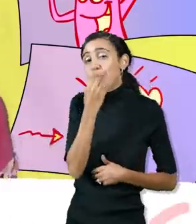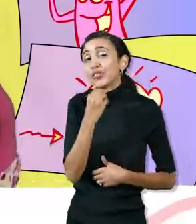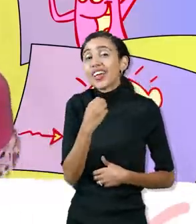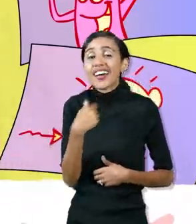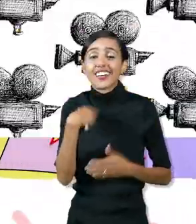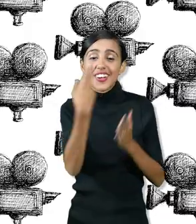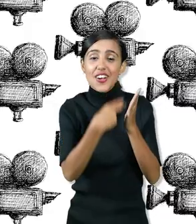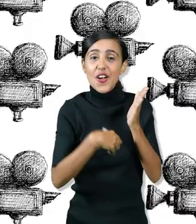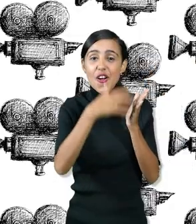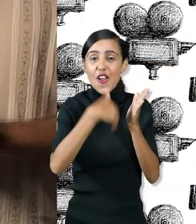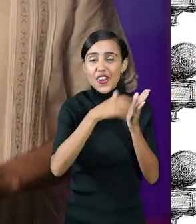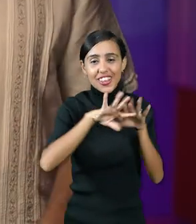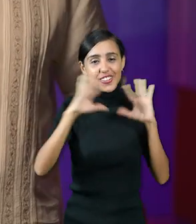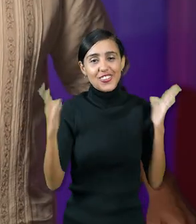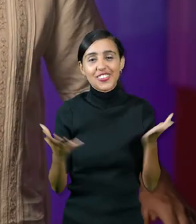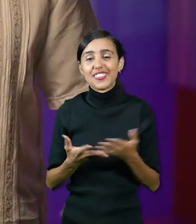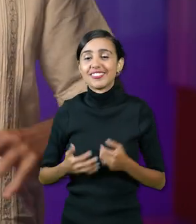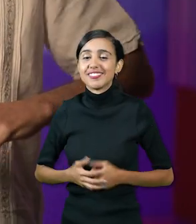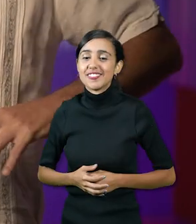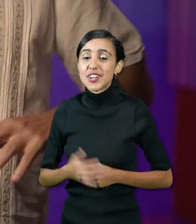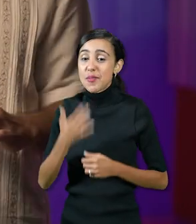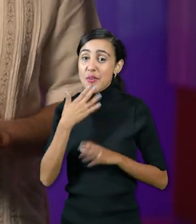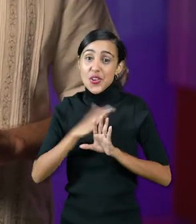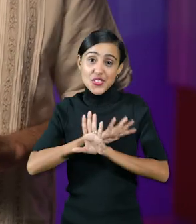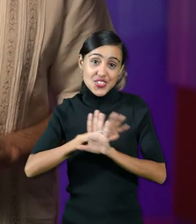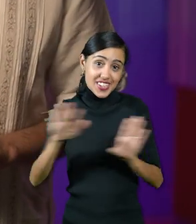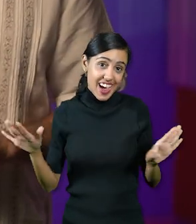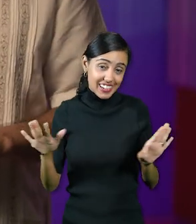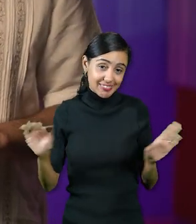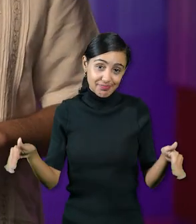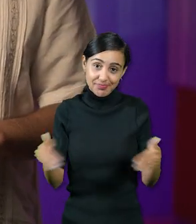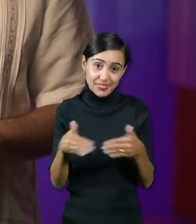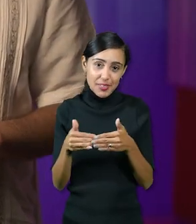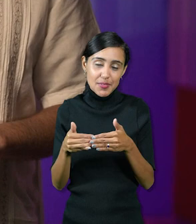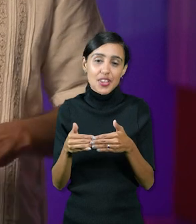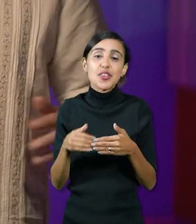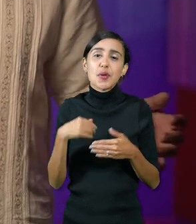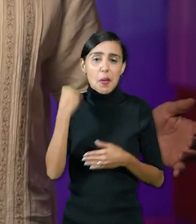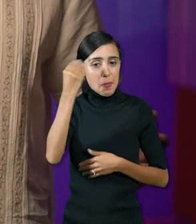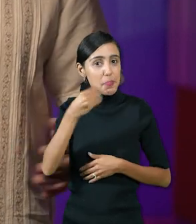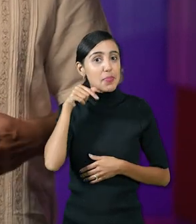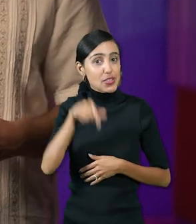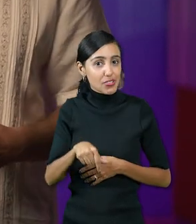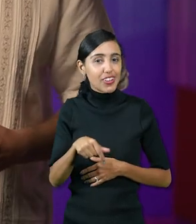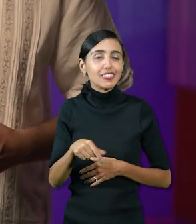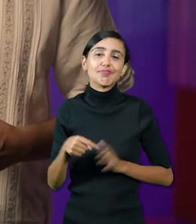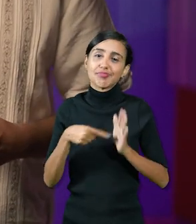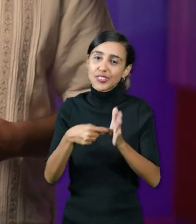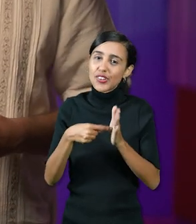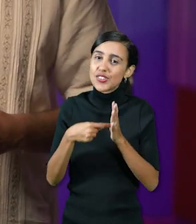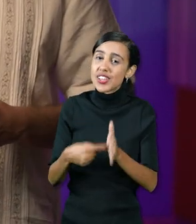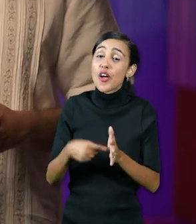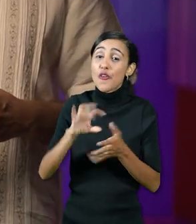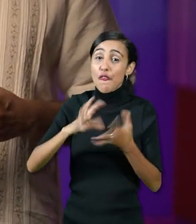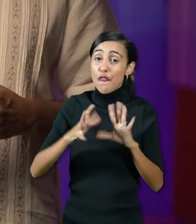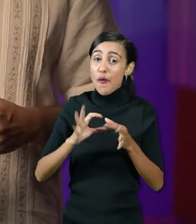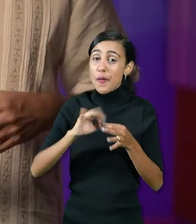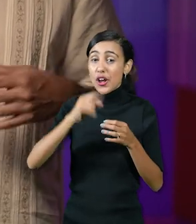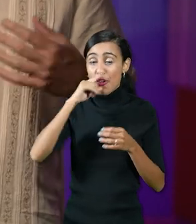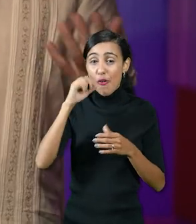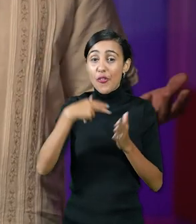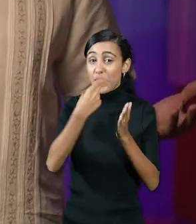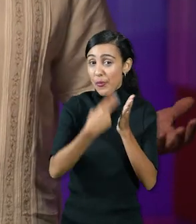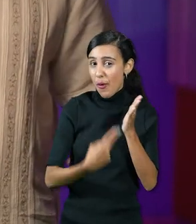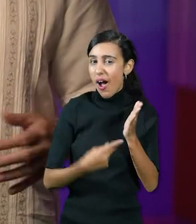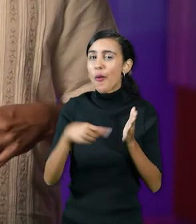los coloreé todo. Bueno, y hasta aquí este encuentro. Espero que les haya servido estos tips sobre storyboard o guión dibujado para